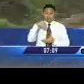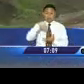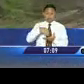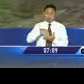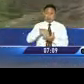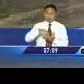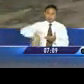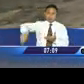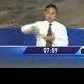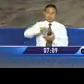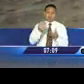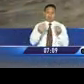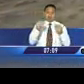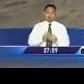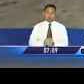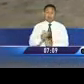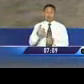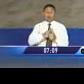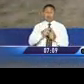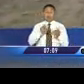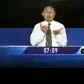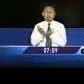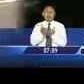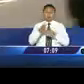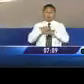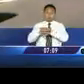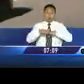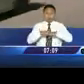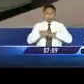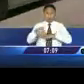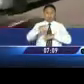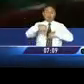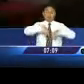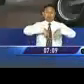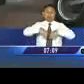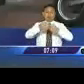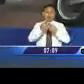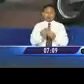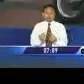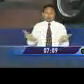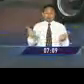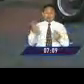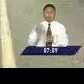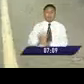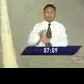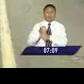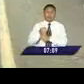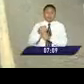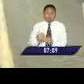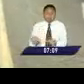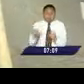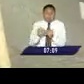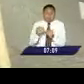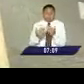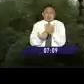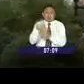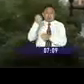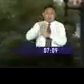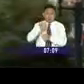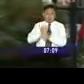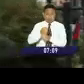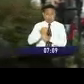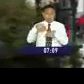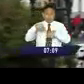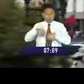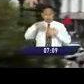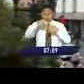ciudades. Planificar la provisión de servicios básicos, dar solución al tráfico, brindar seguridad y promover las oportunidades son sin